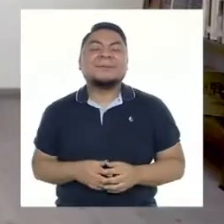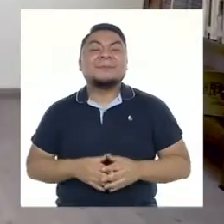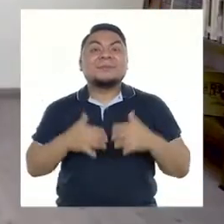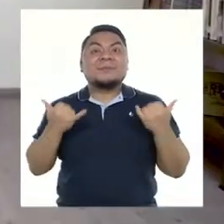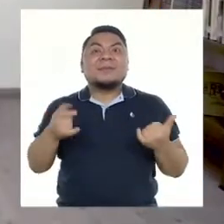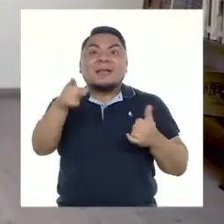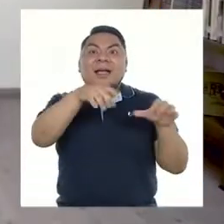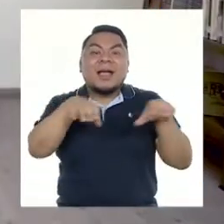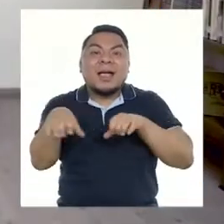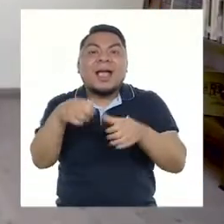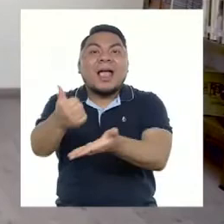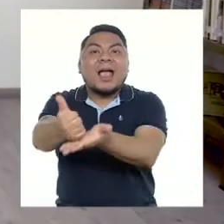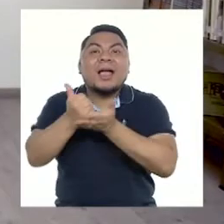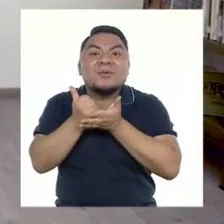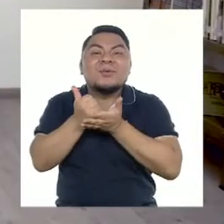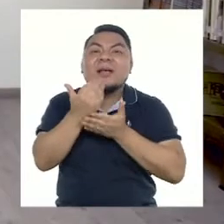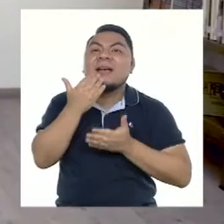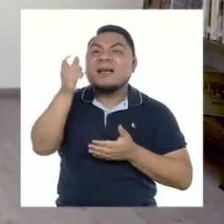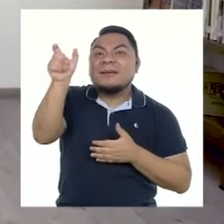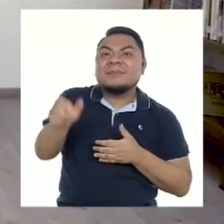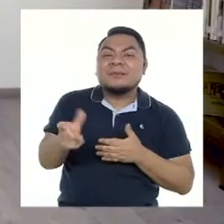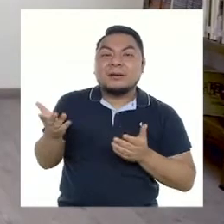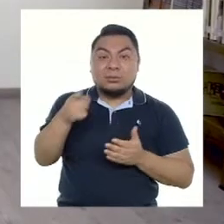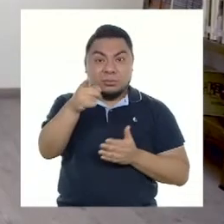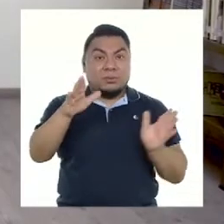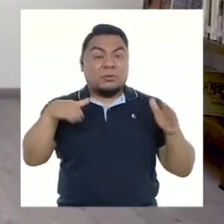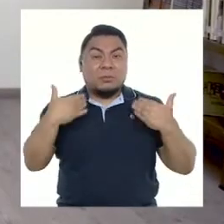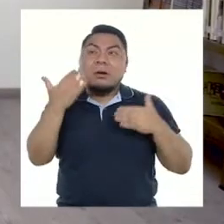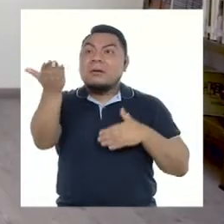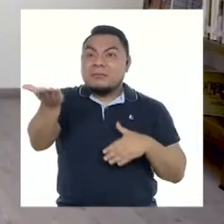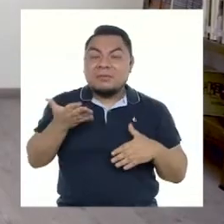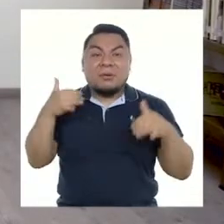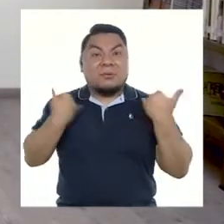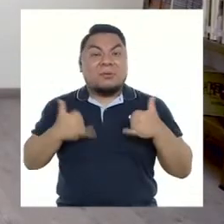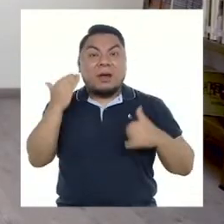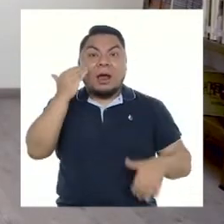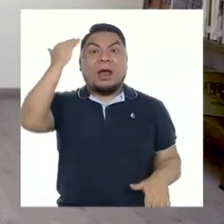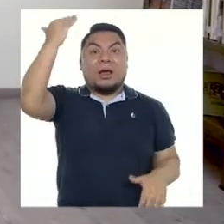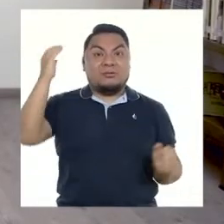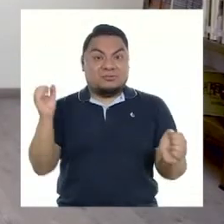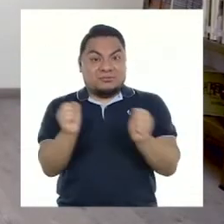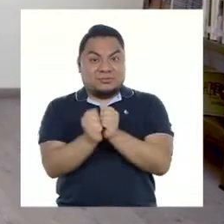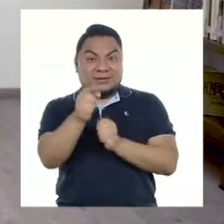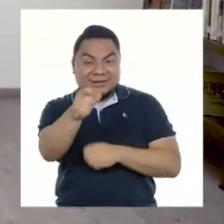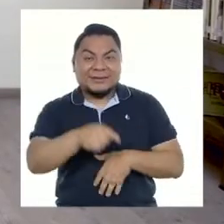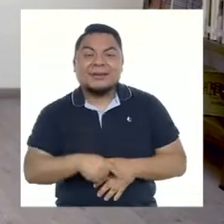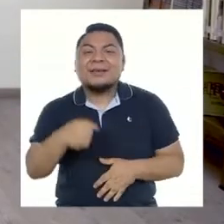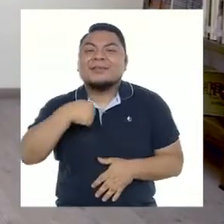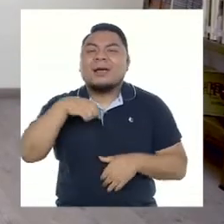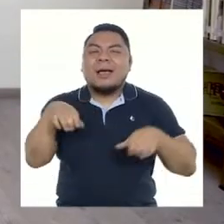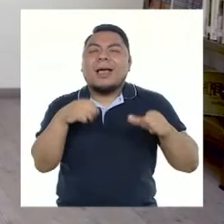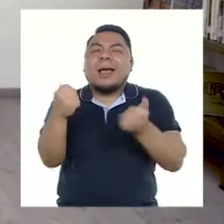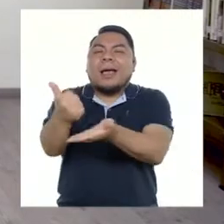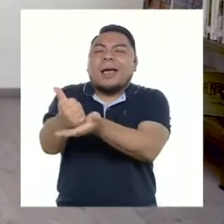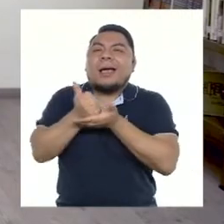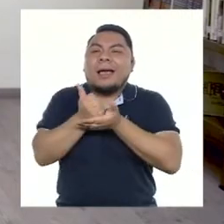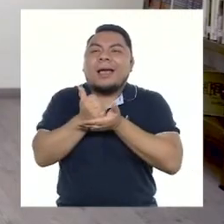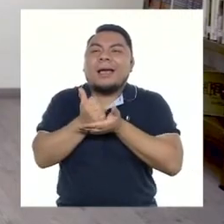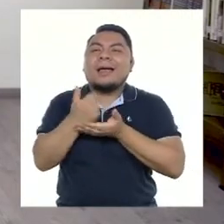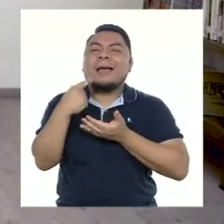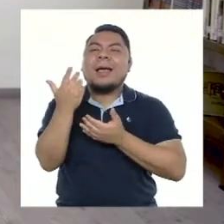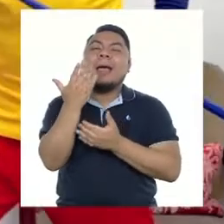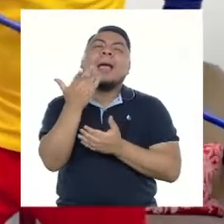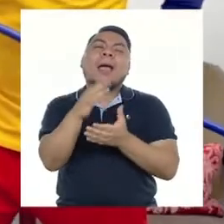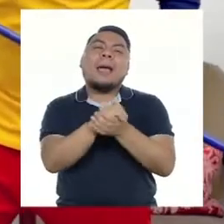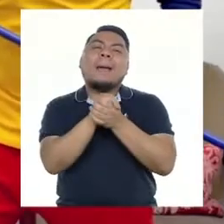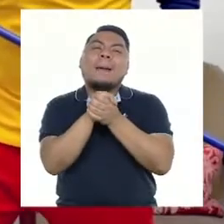Si lo hacemos con ayuda de alguien, ustedes también pueden invitar a jugar al adulto que los acompaña. Yo lo haré con ayuda de una mano